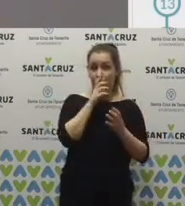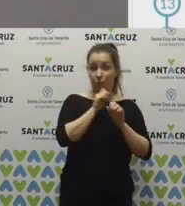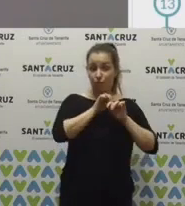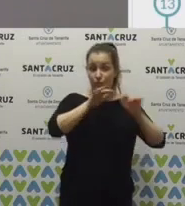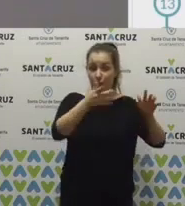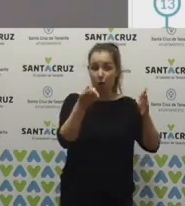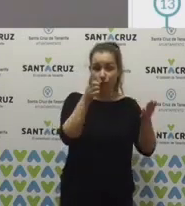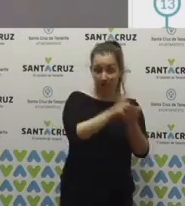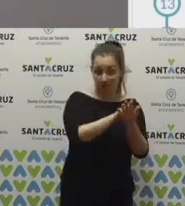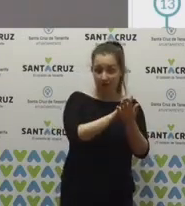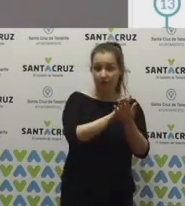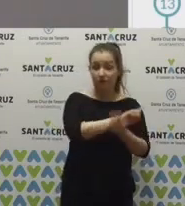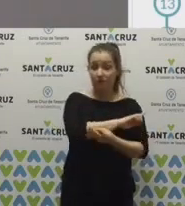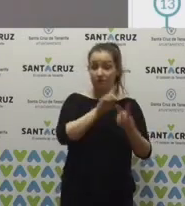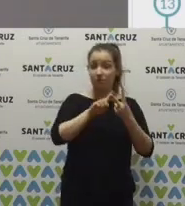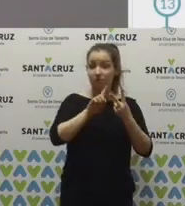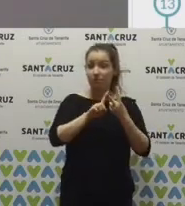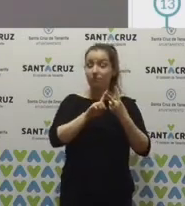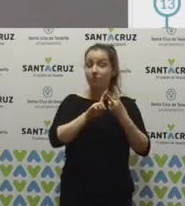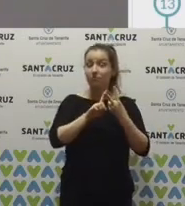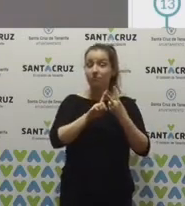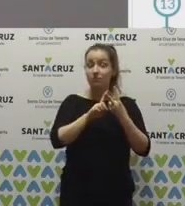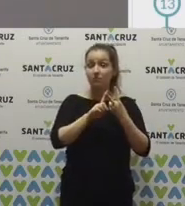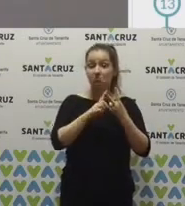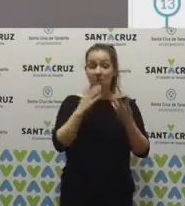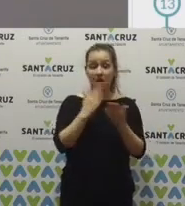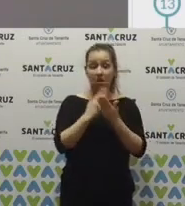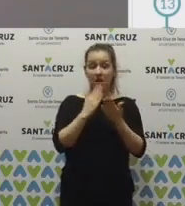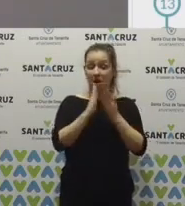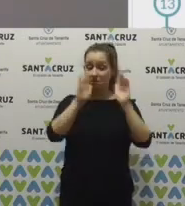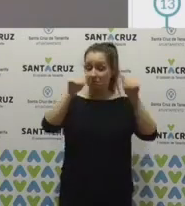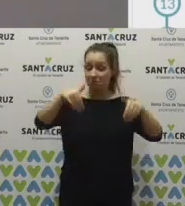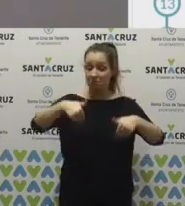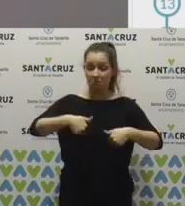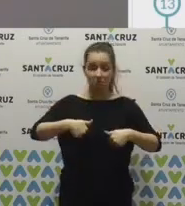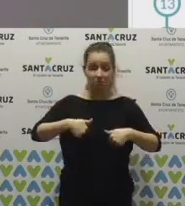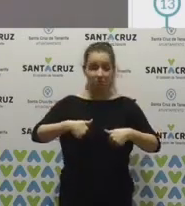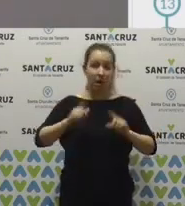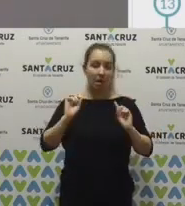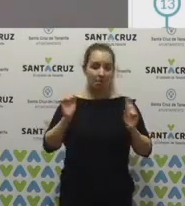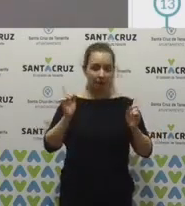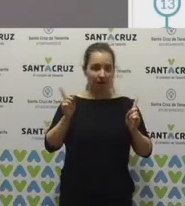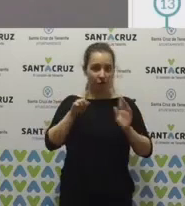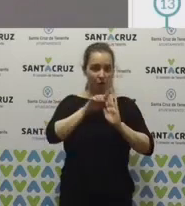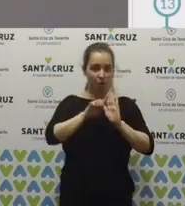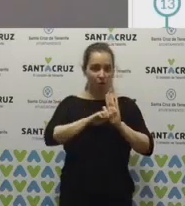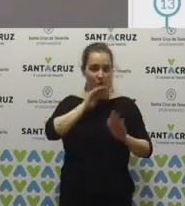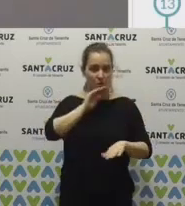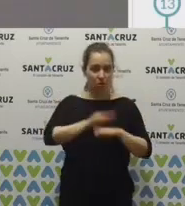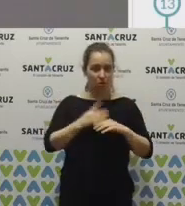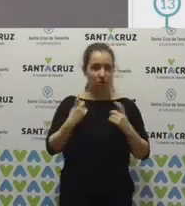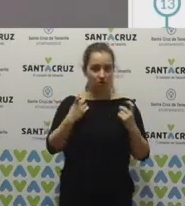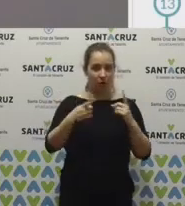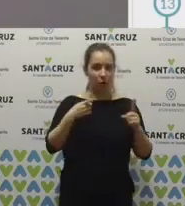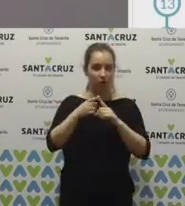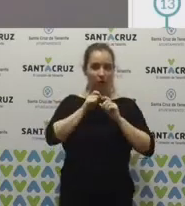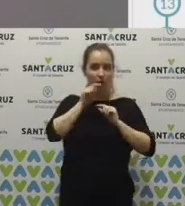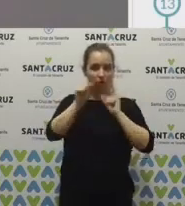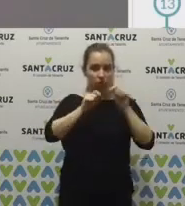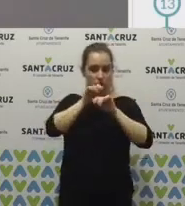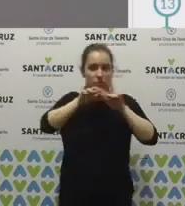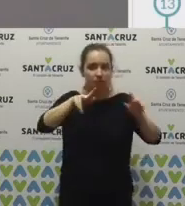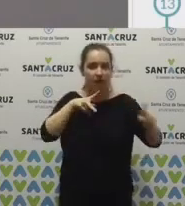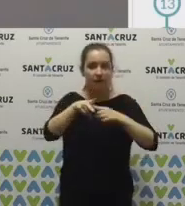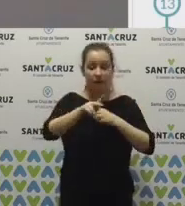coronavirus 2 que se pueda volver a las aulas con las prevenciones necesarias para evitar contagios o